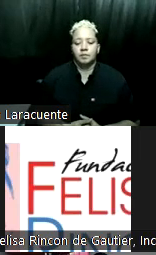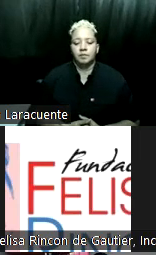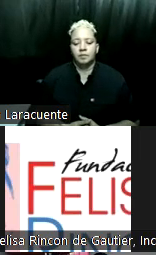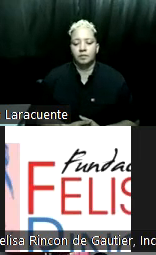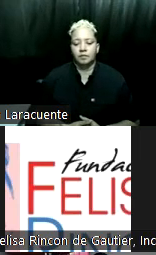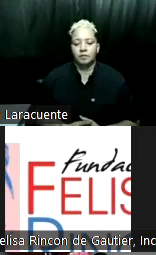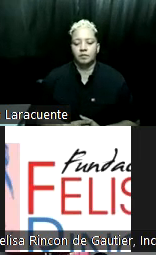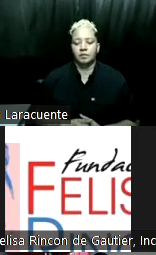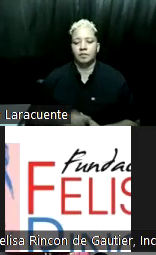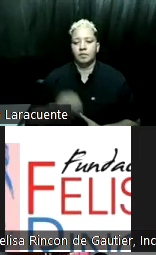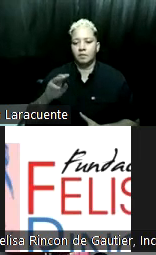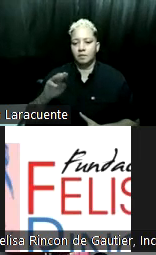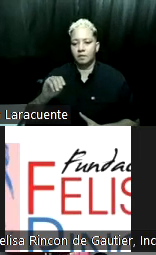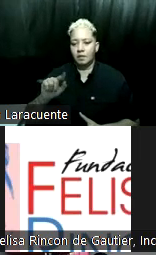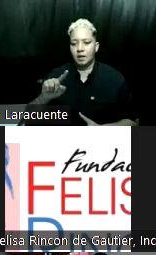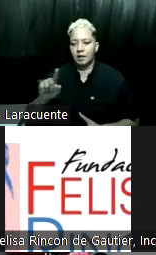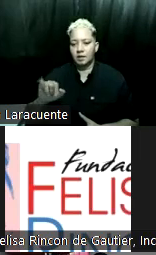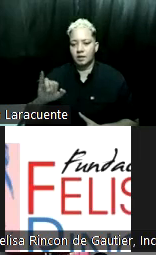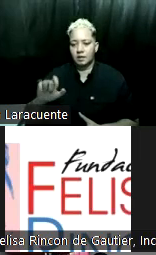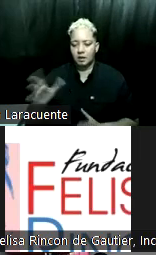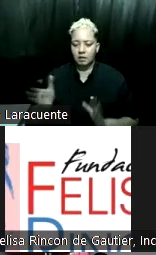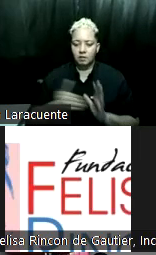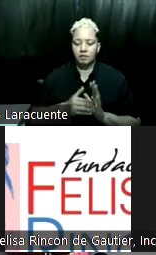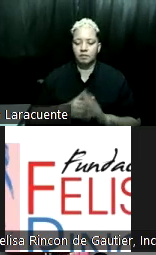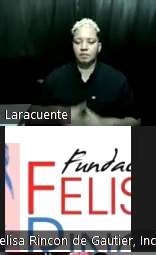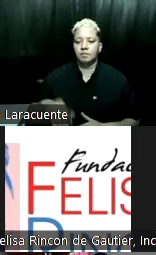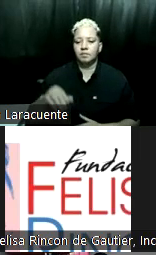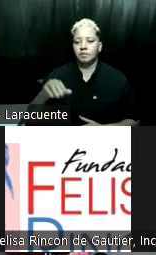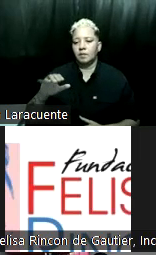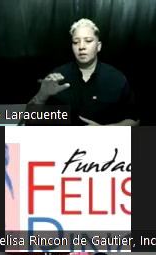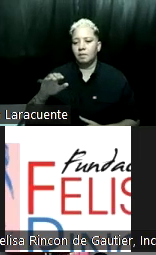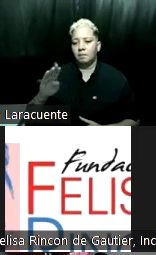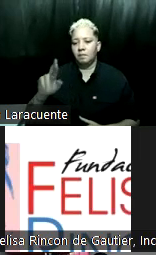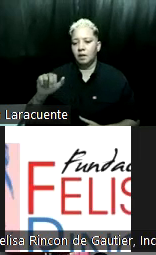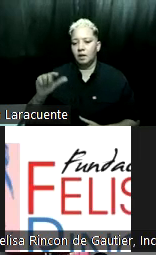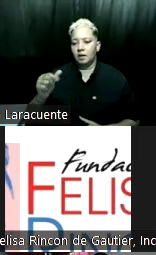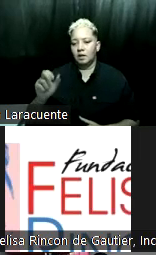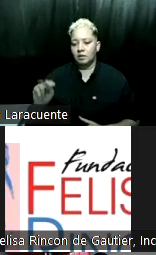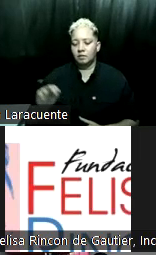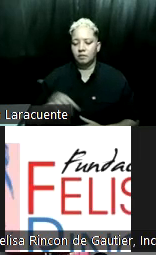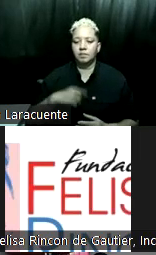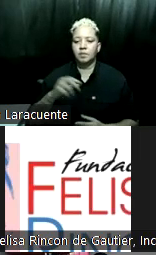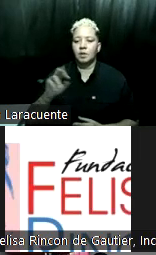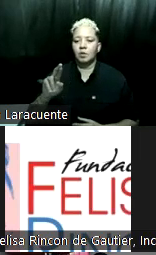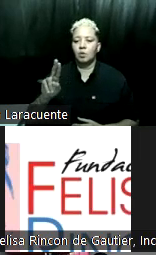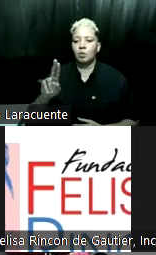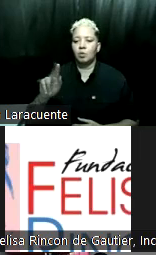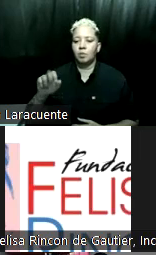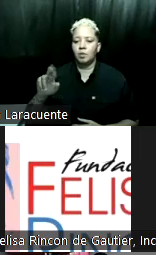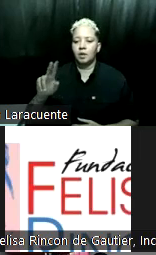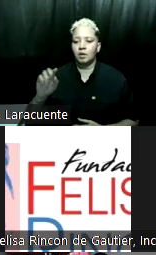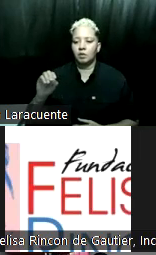Ubiratán Maciel otra vez, Dragan Kikanovic, Ruperto Herrera de Cuba,